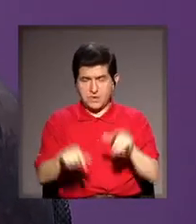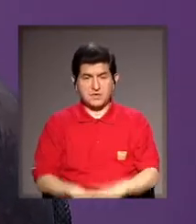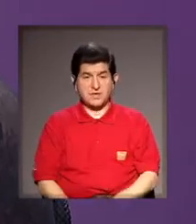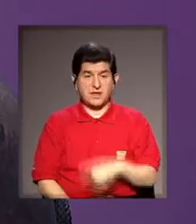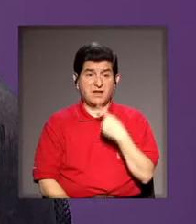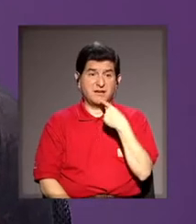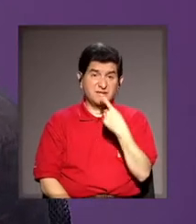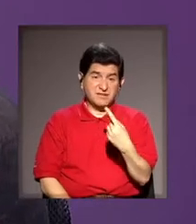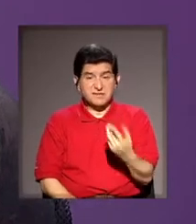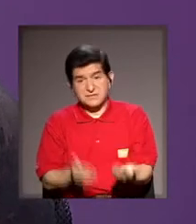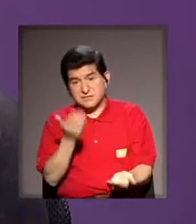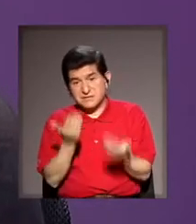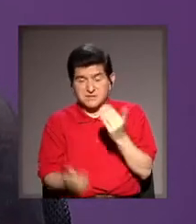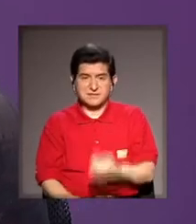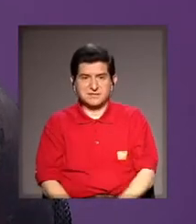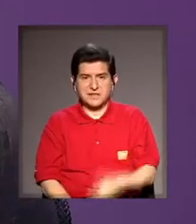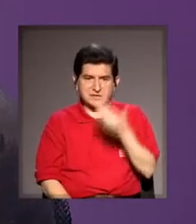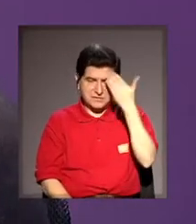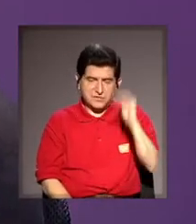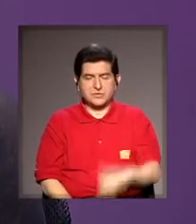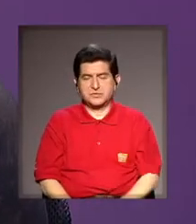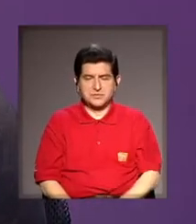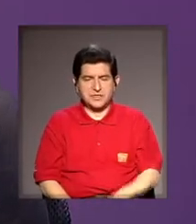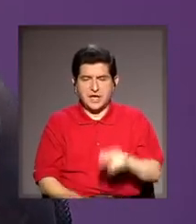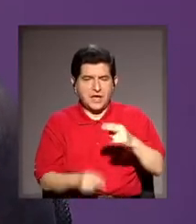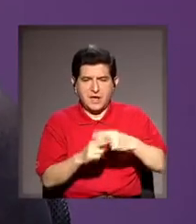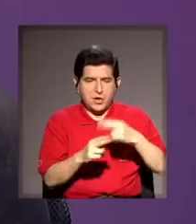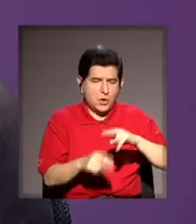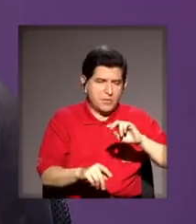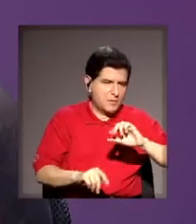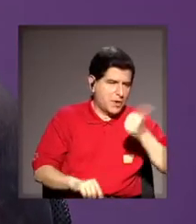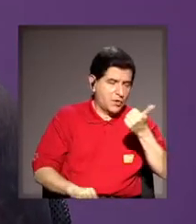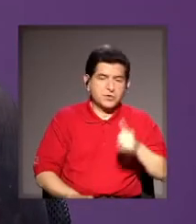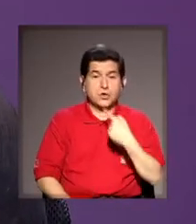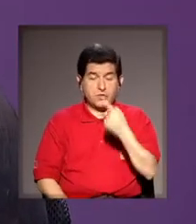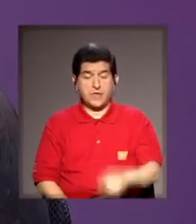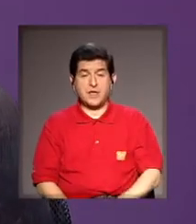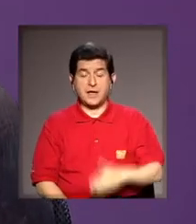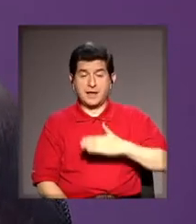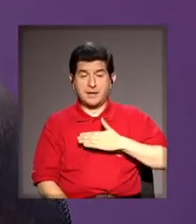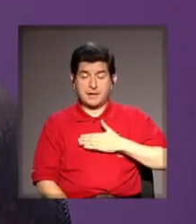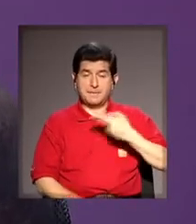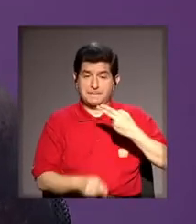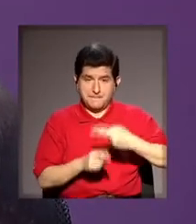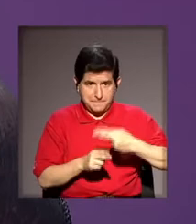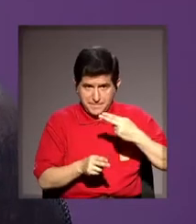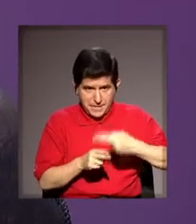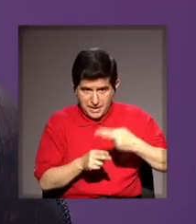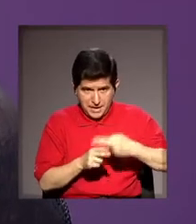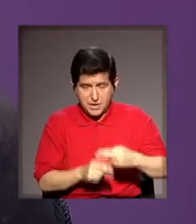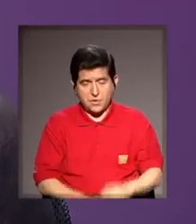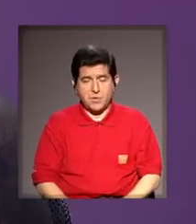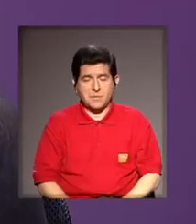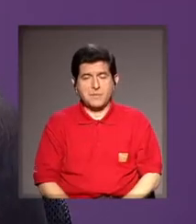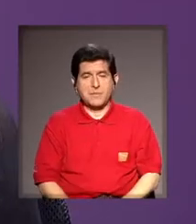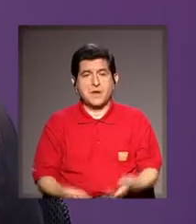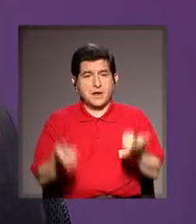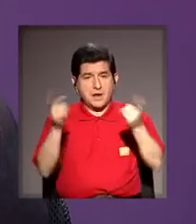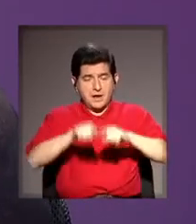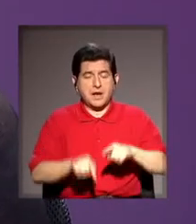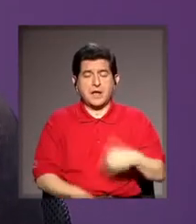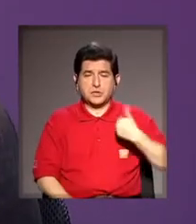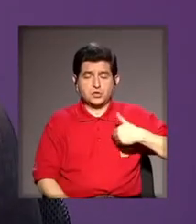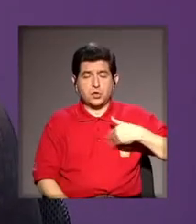decir no sé cuando total diga gabriela umaña diga un nombre en el caso de los hombres